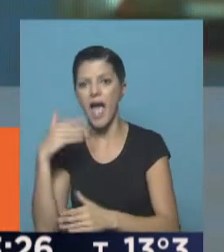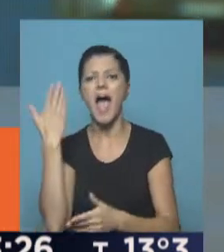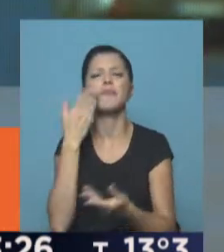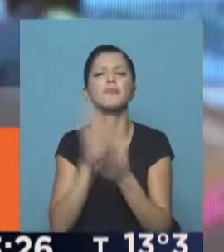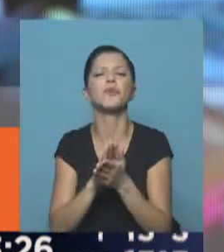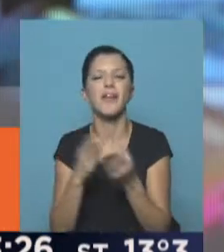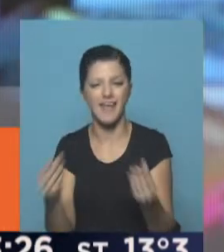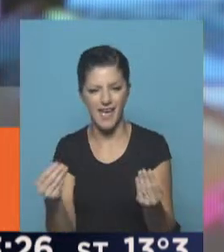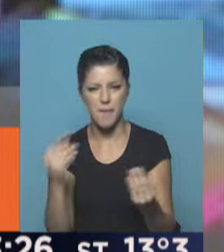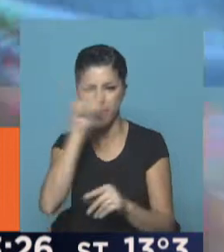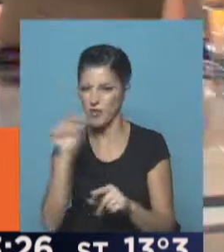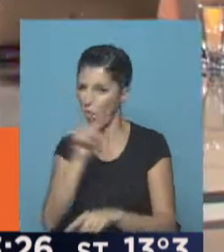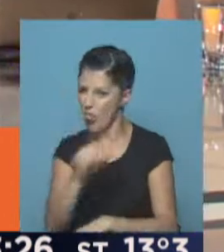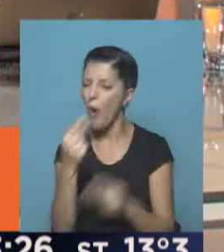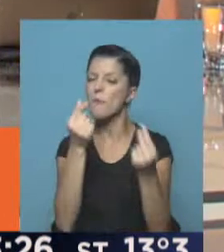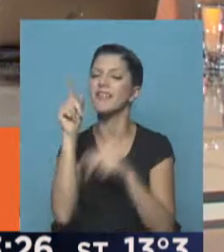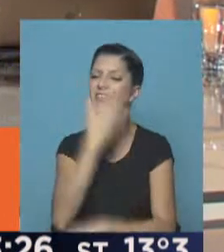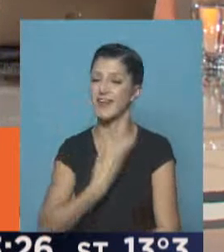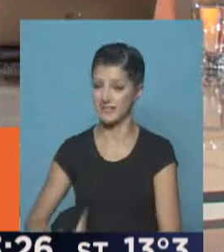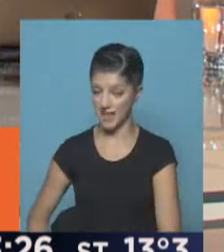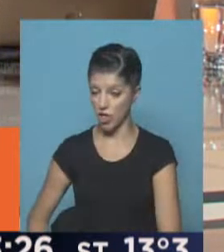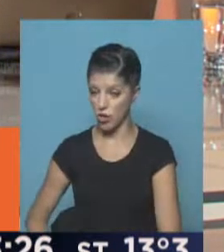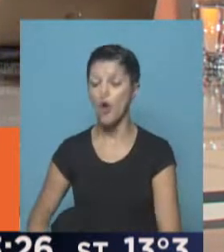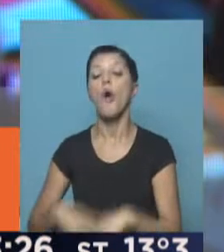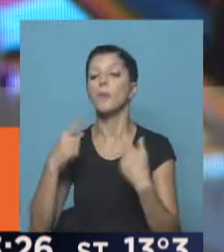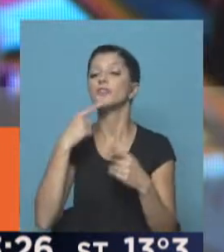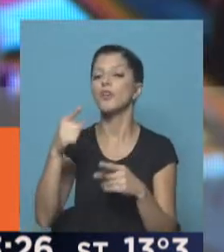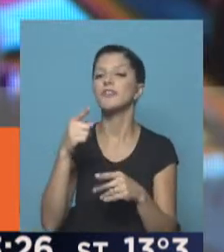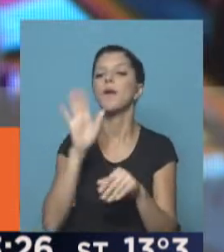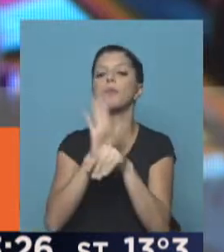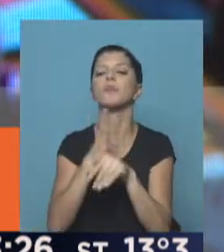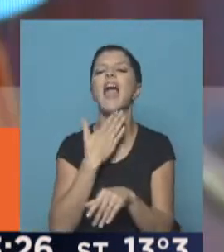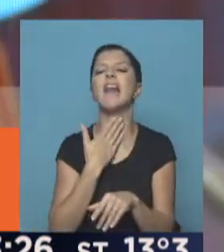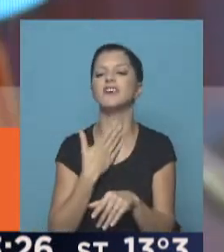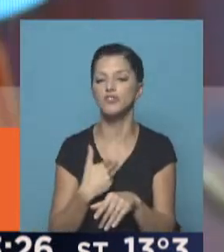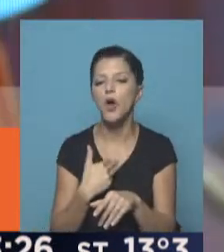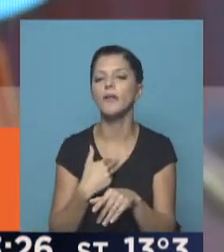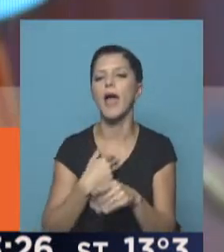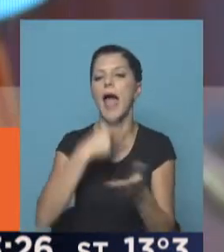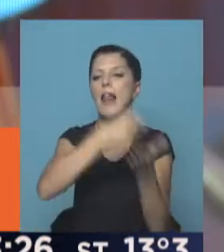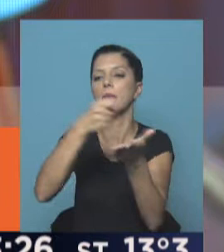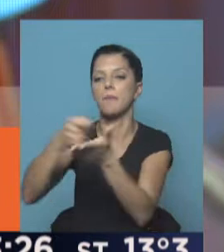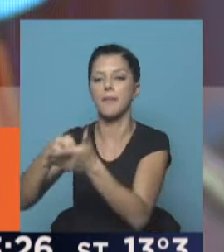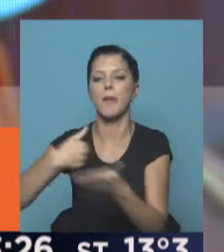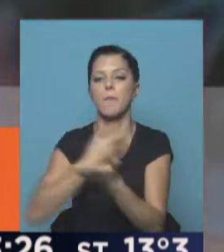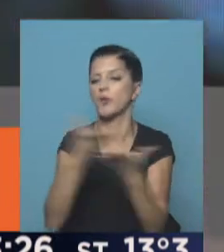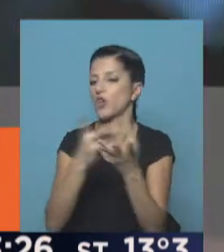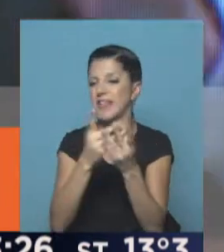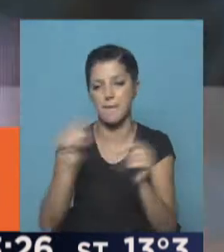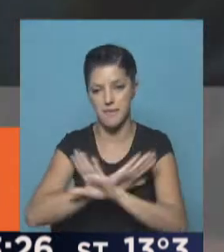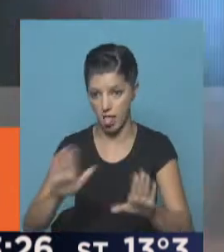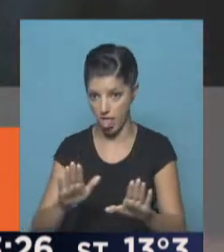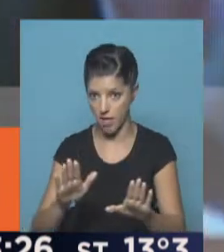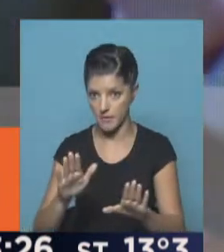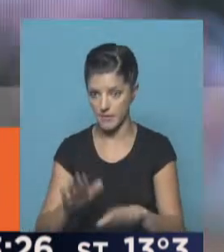Estado. Uh-huh. Por eso, dijo, hay que terminar con la adicción al gasto público. Mm. Esta es una realidad que va, por